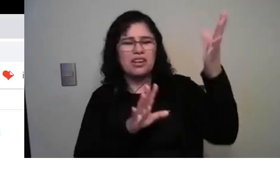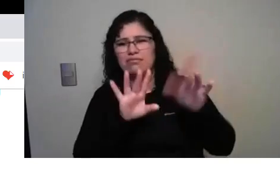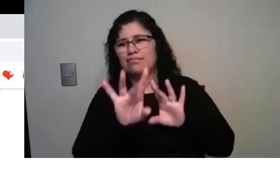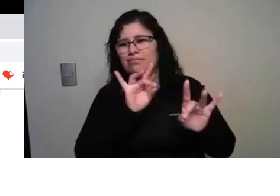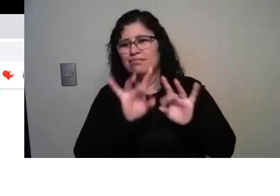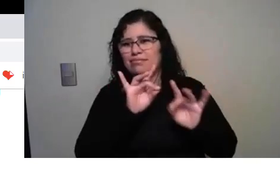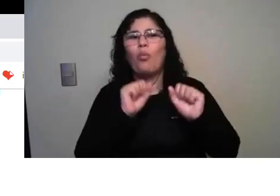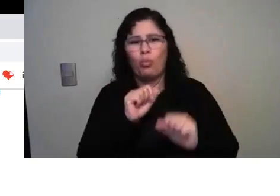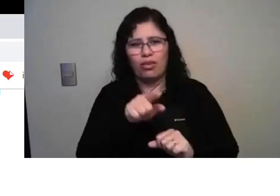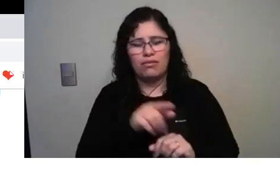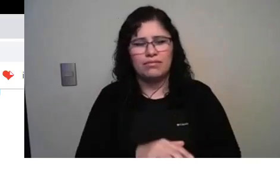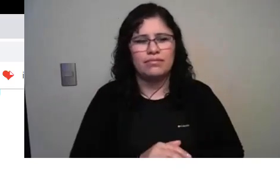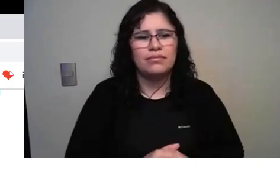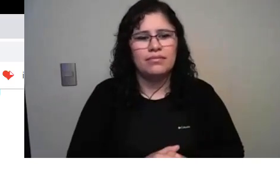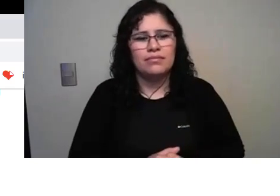Y aquí yo,